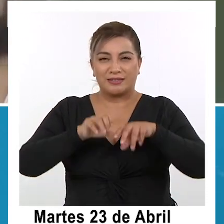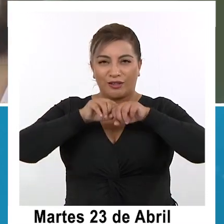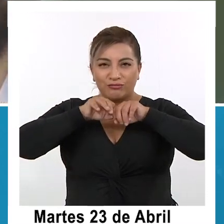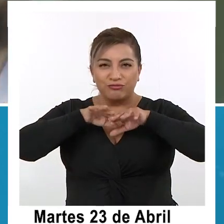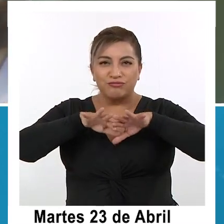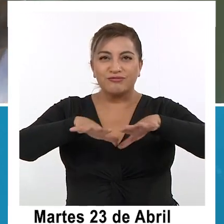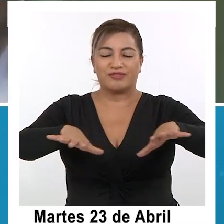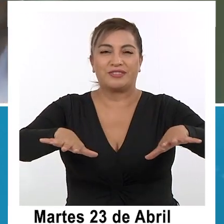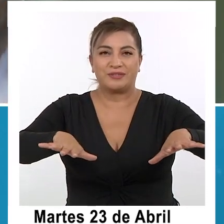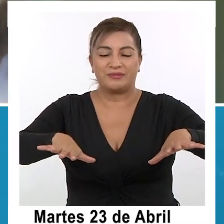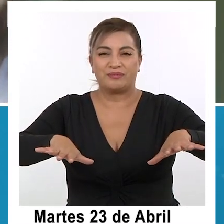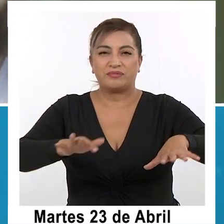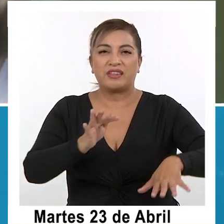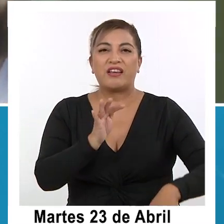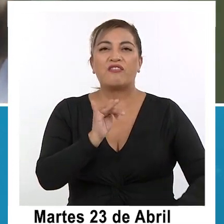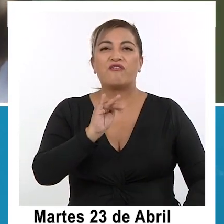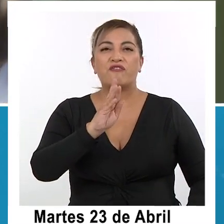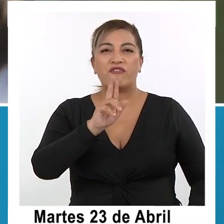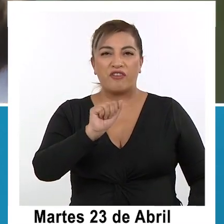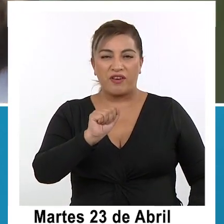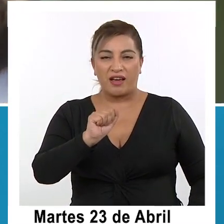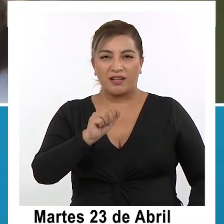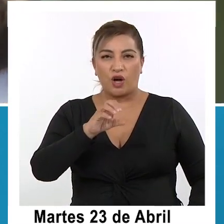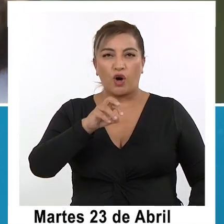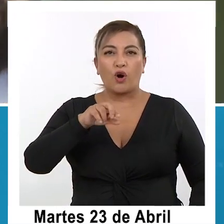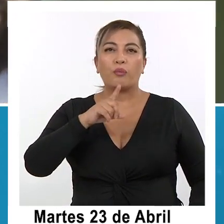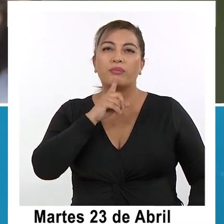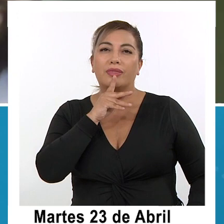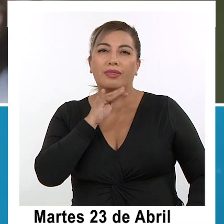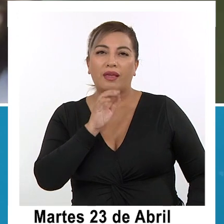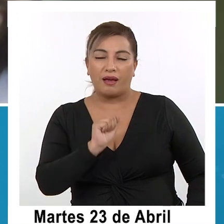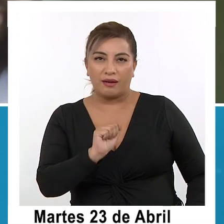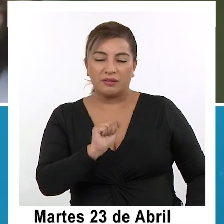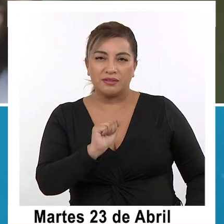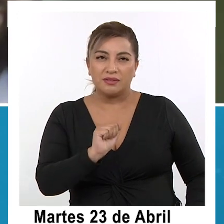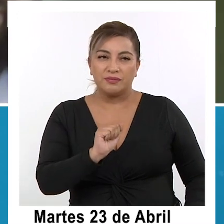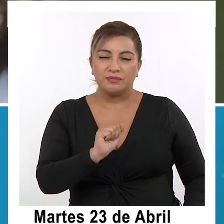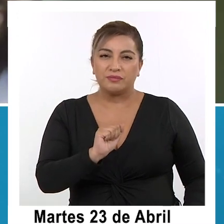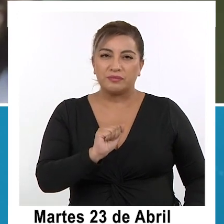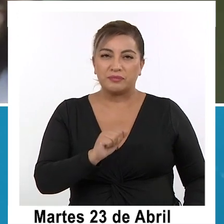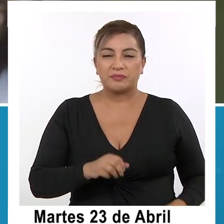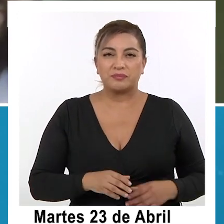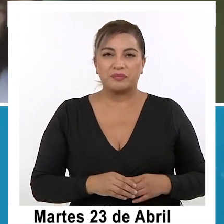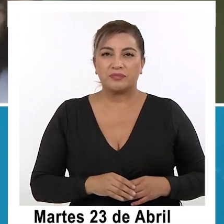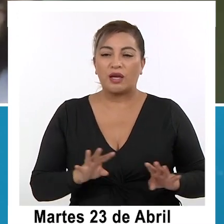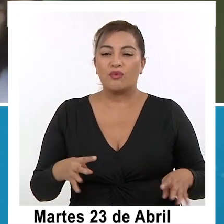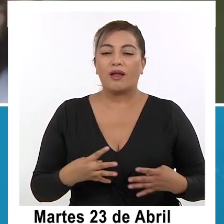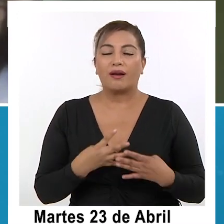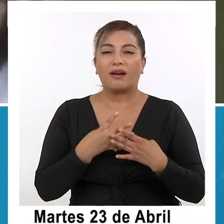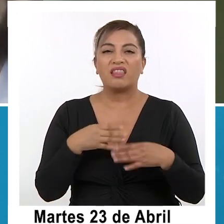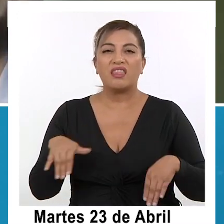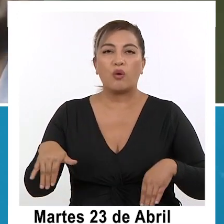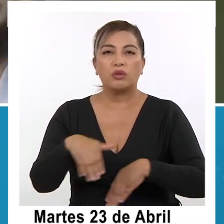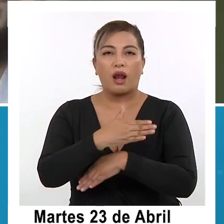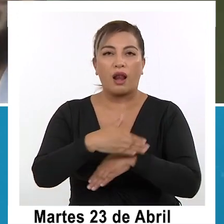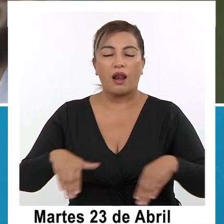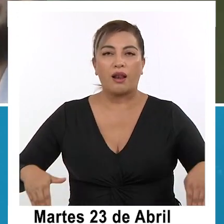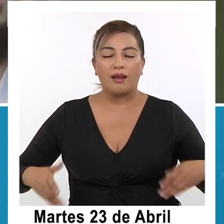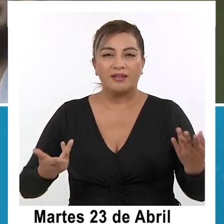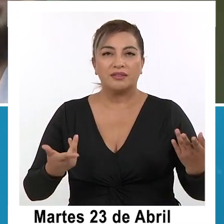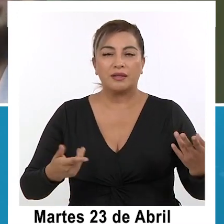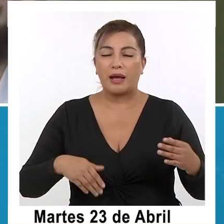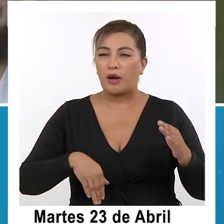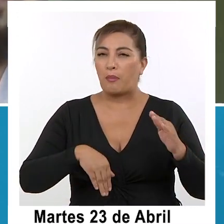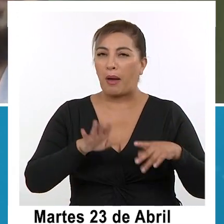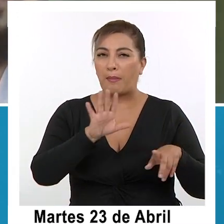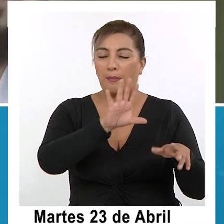eh de fibra llegando comercialmente a través de de un operador de una red neutral a a a la